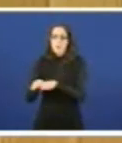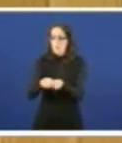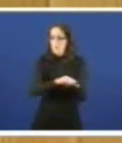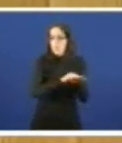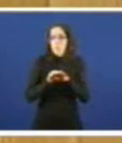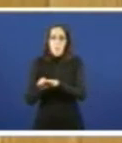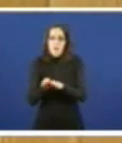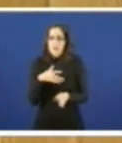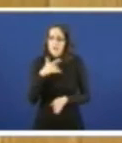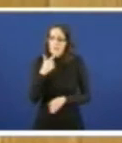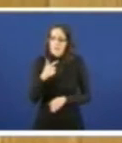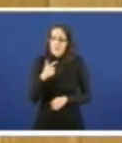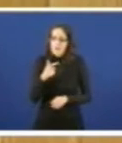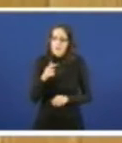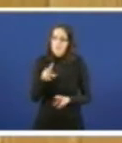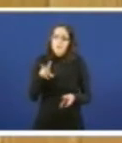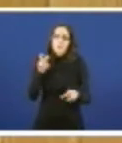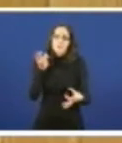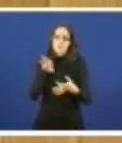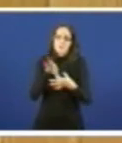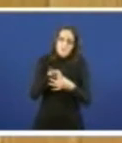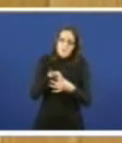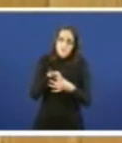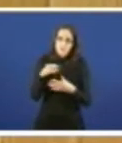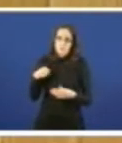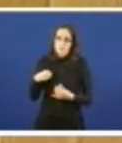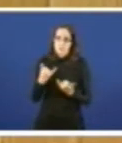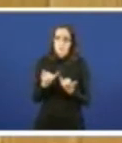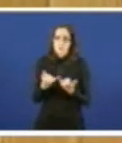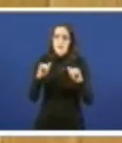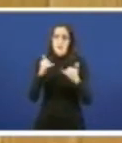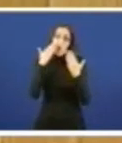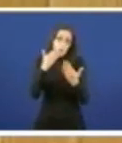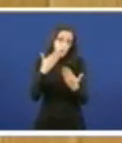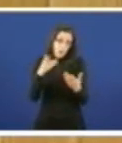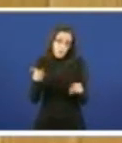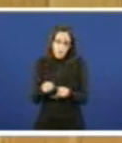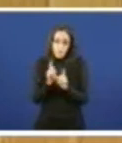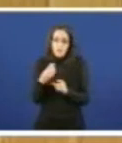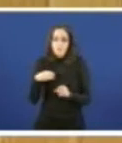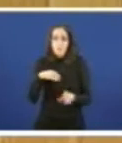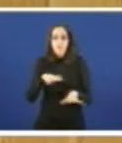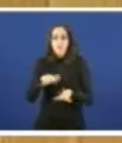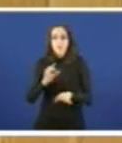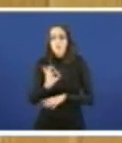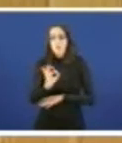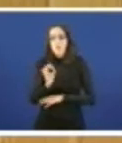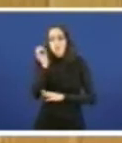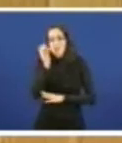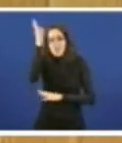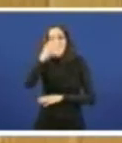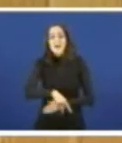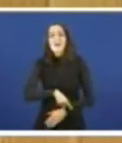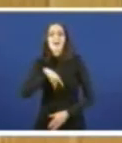trata de efemérides dedicadas a celebrar ou a honrar actuacións ou ideais de carácter